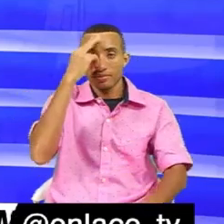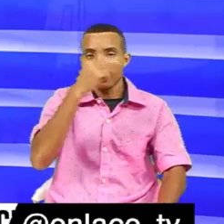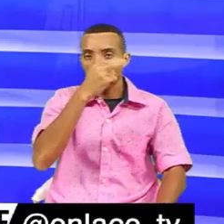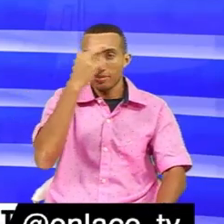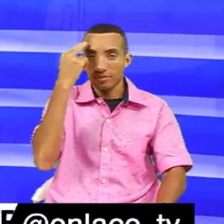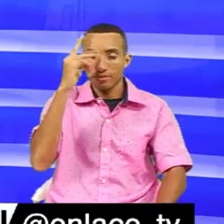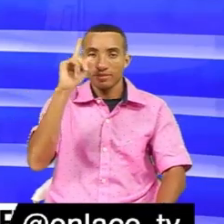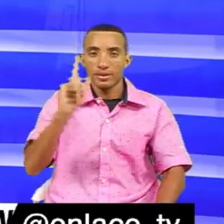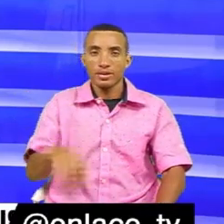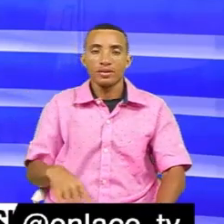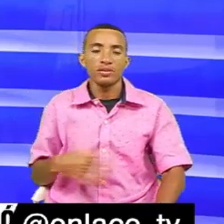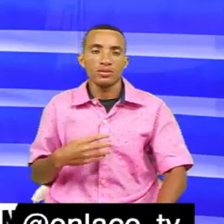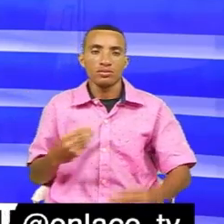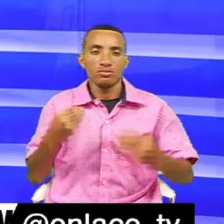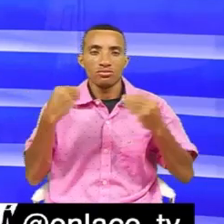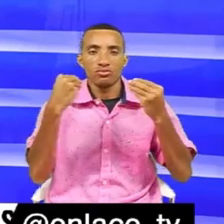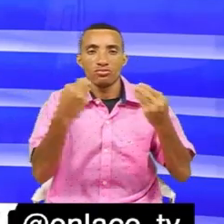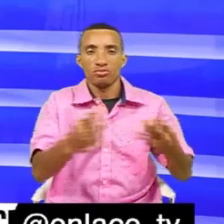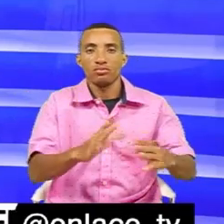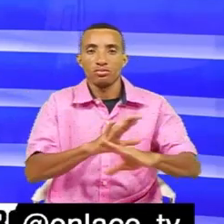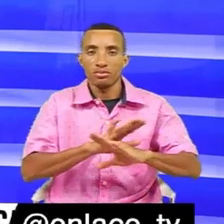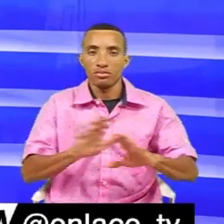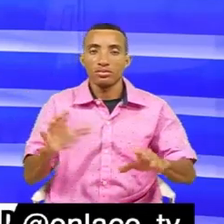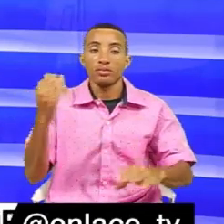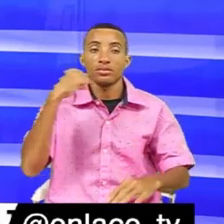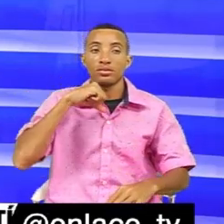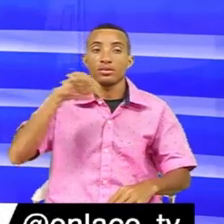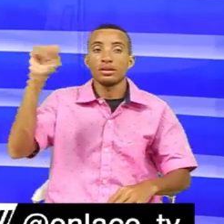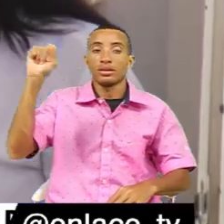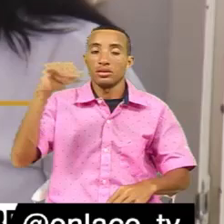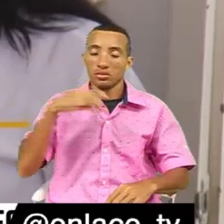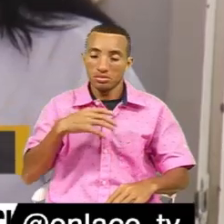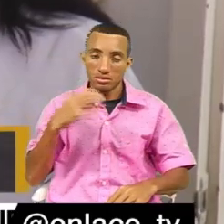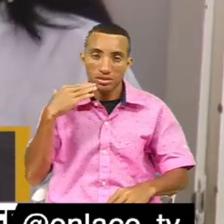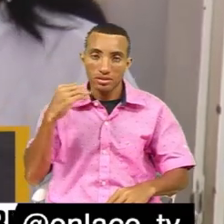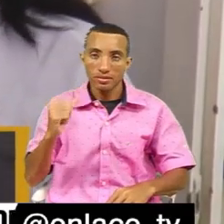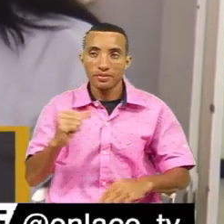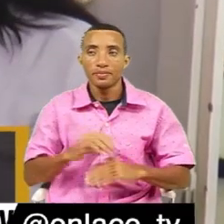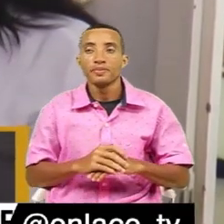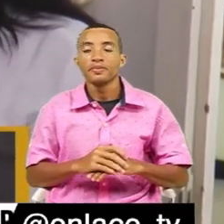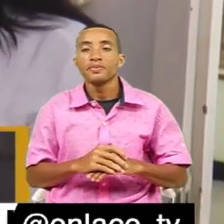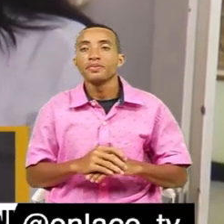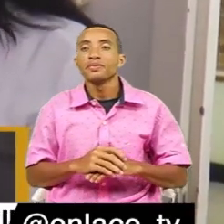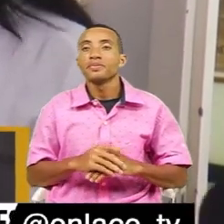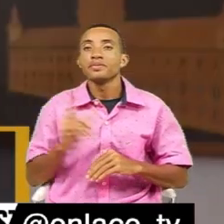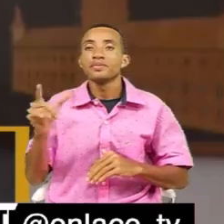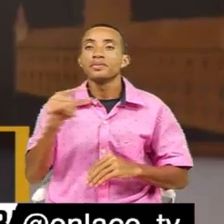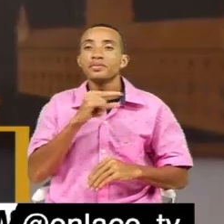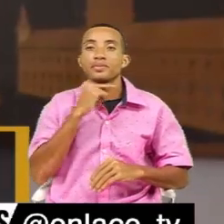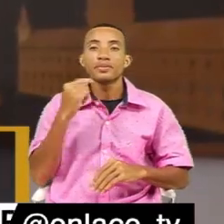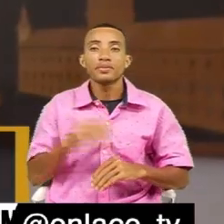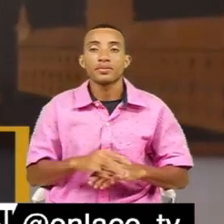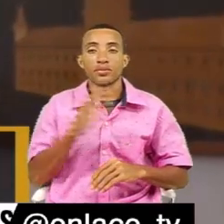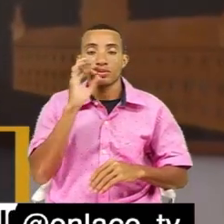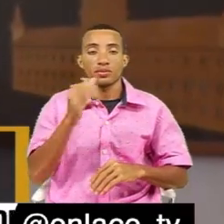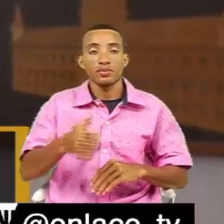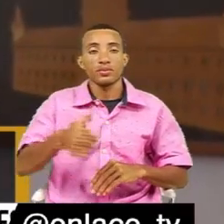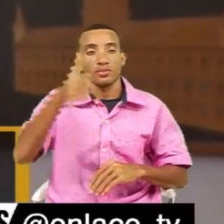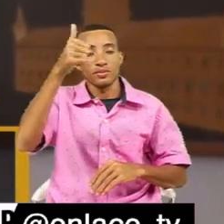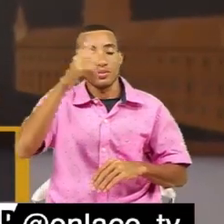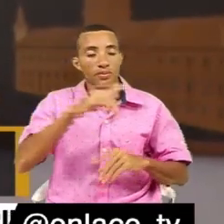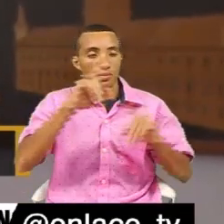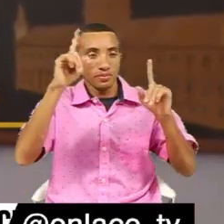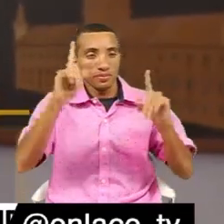cheque de gerencia, tal y como lo pidió la ganadora. La diócesis de Barranca Bermeja, en cabeza de Monseñor Camilo Fernando